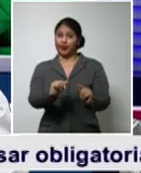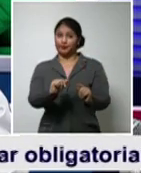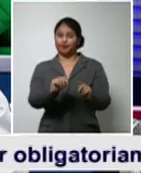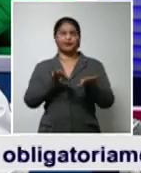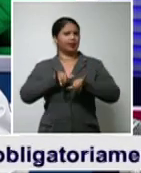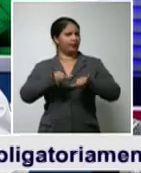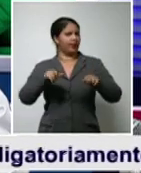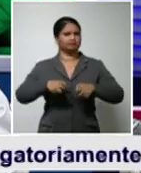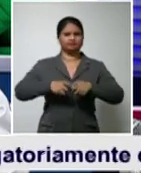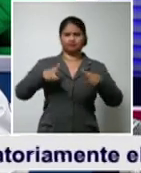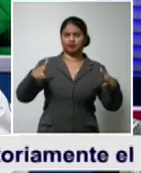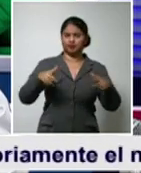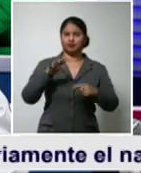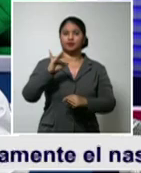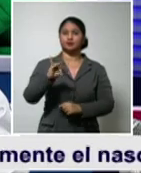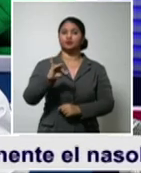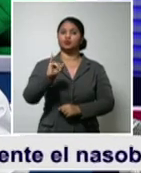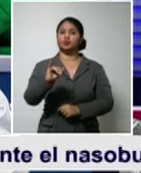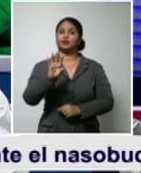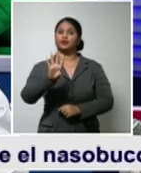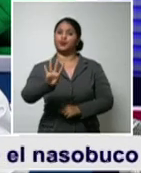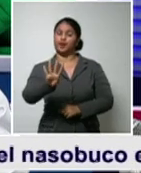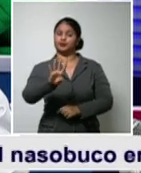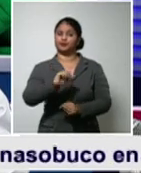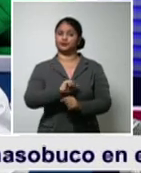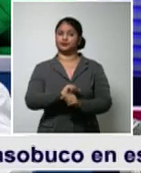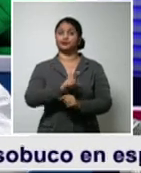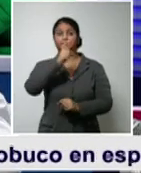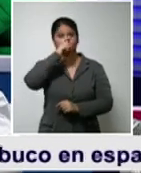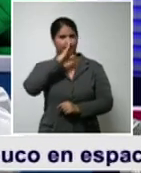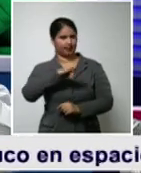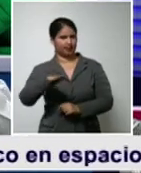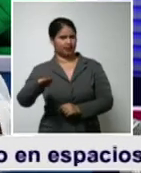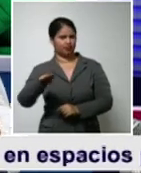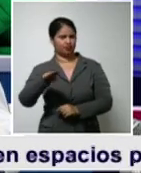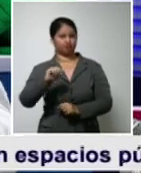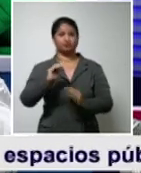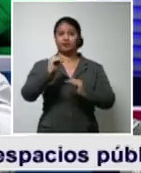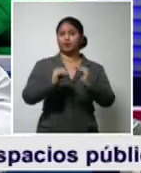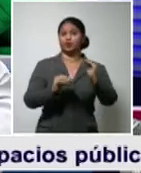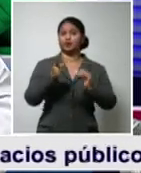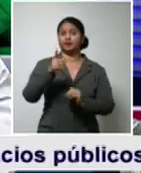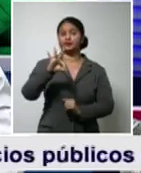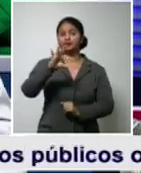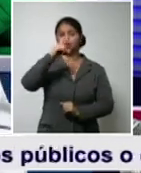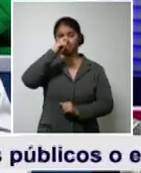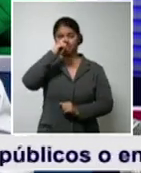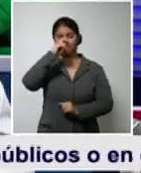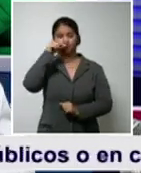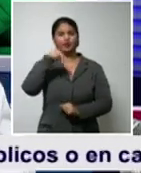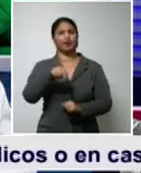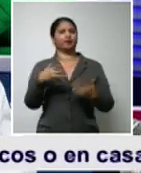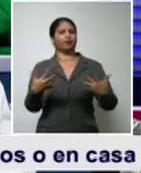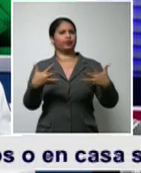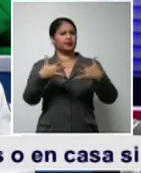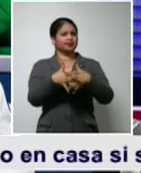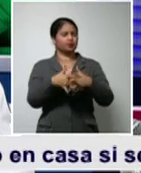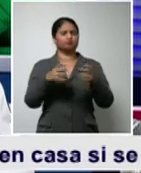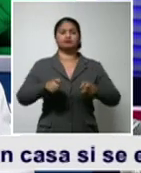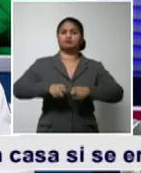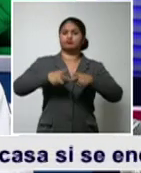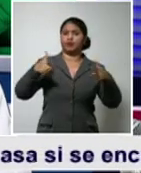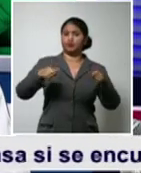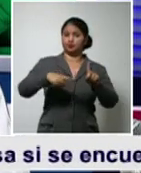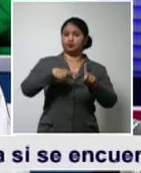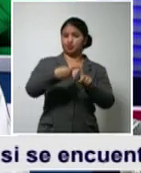elevada, 764, lo cual está en correspondencia con el número de casos que en este grupo de edad se